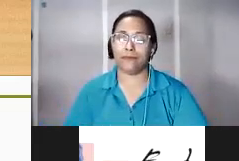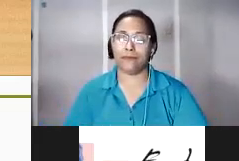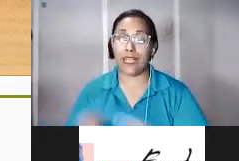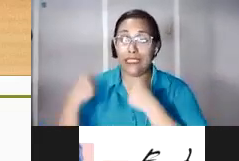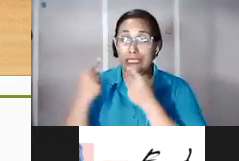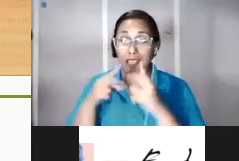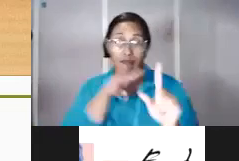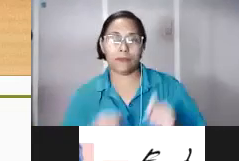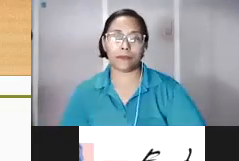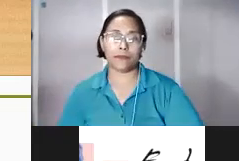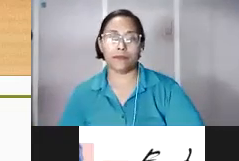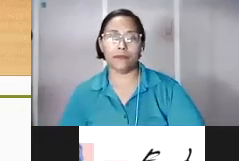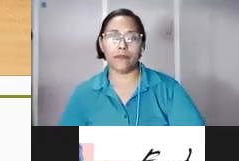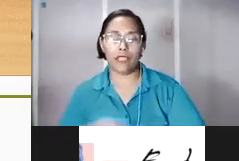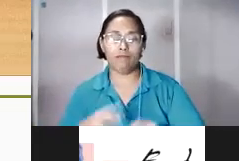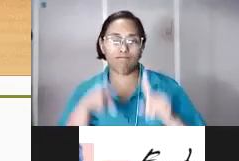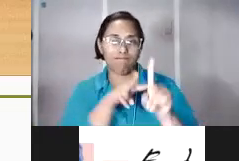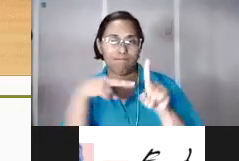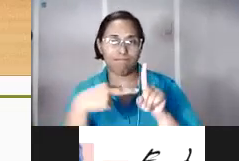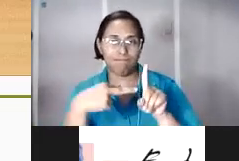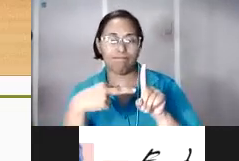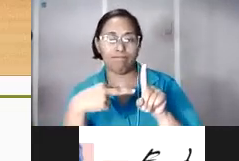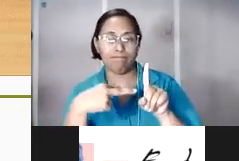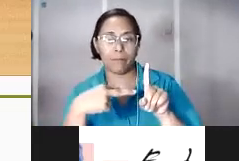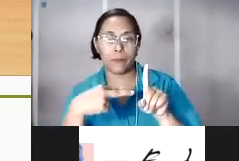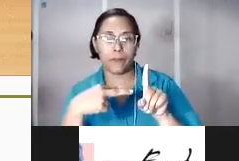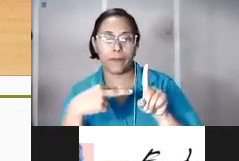Desde esta perspectiva,